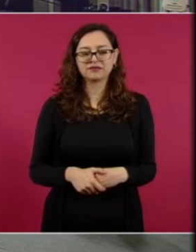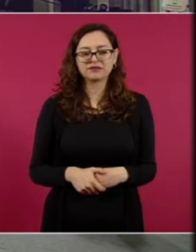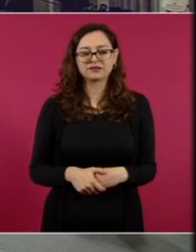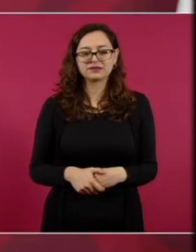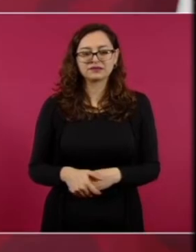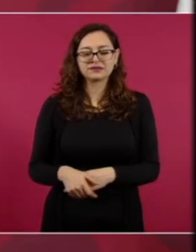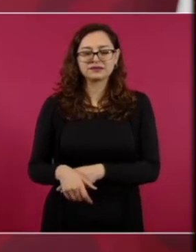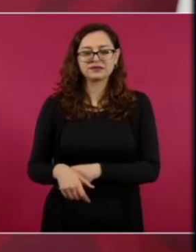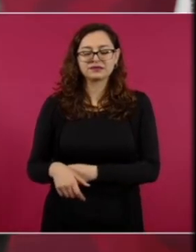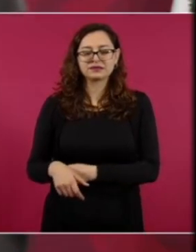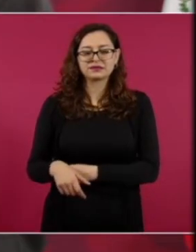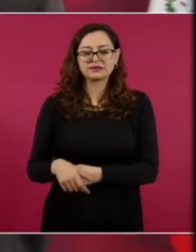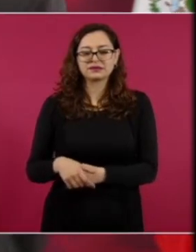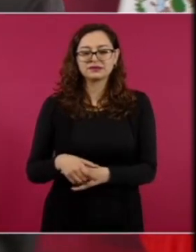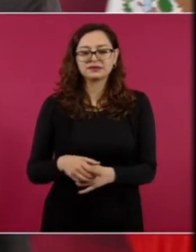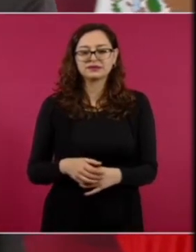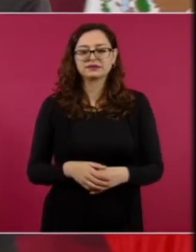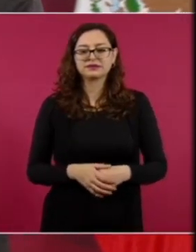no